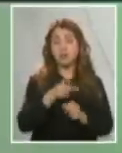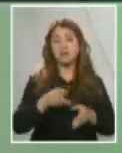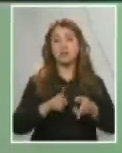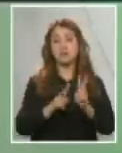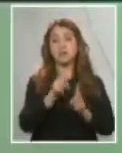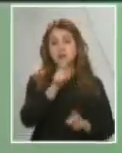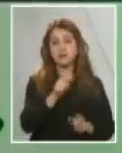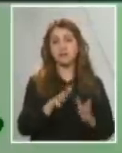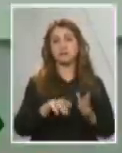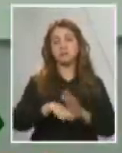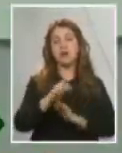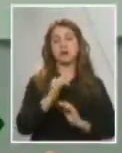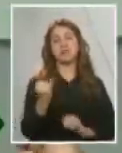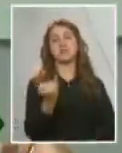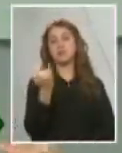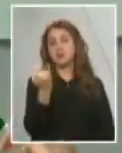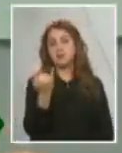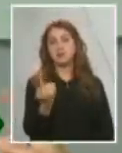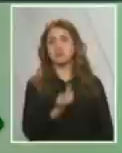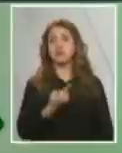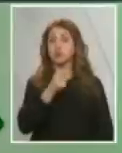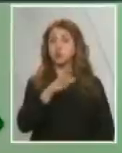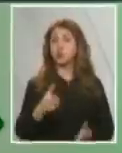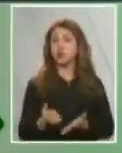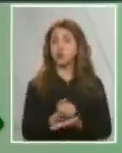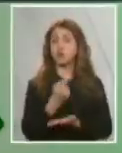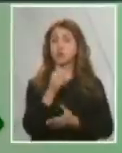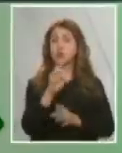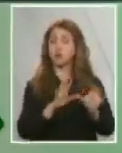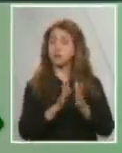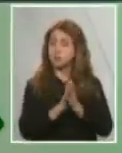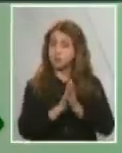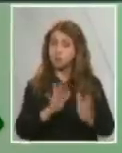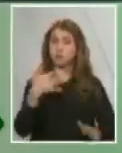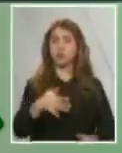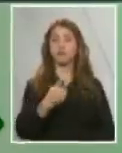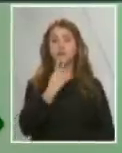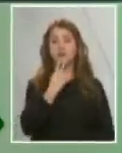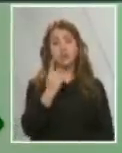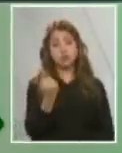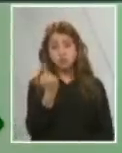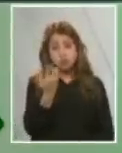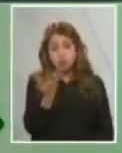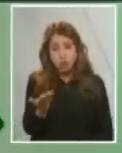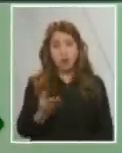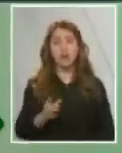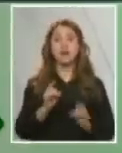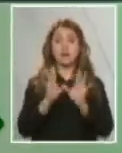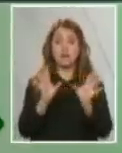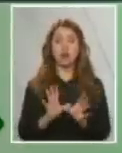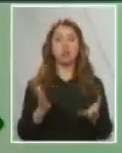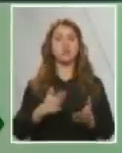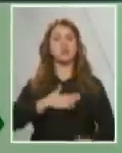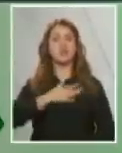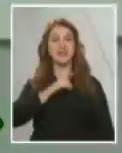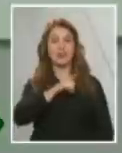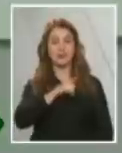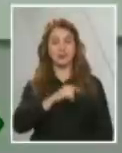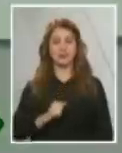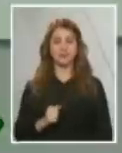ser más autovalente. Y tú lograste una cosa muy importante, vivir sola. Sí, claro. Sí. ¿Cómo se siente